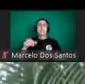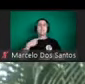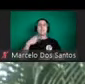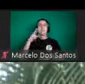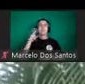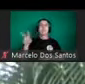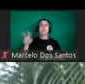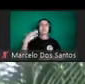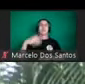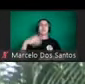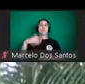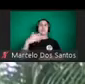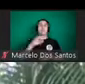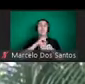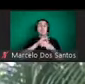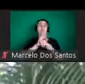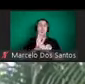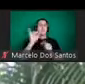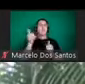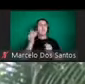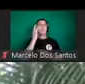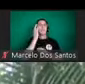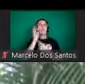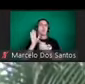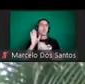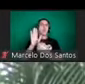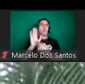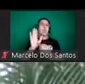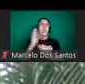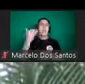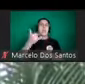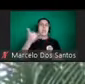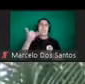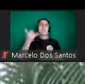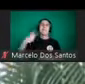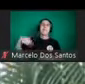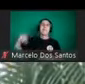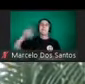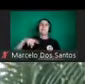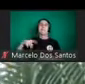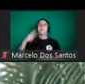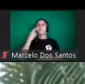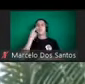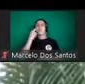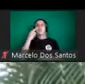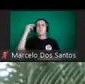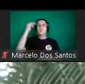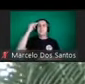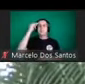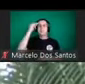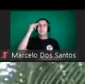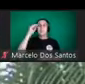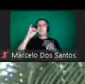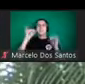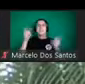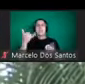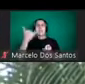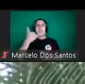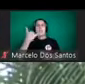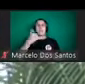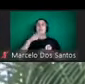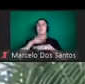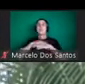ha dejado unas grandes secuelas a nivel de salud mental, no solamente aquellas personas que la tienen como secuela de